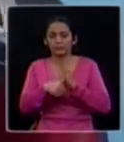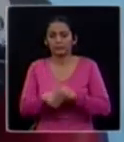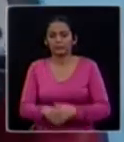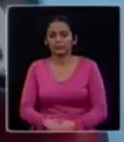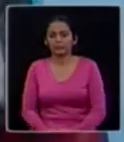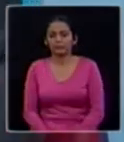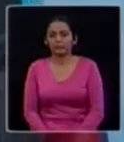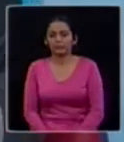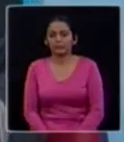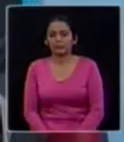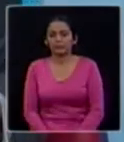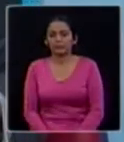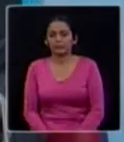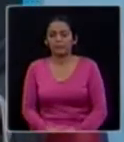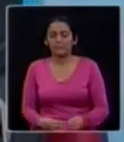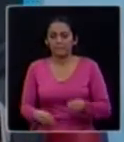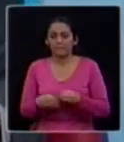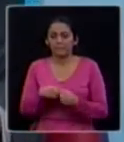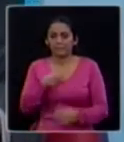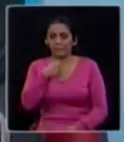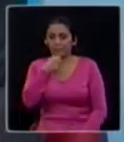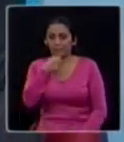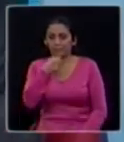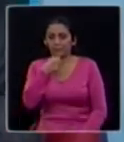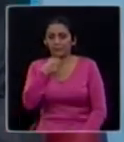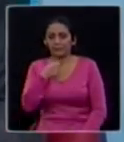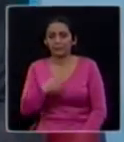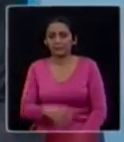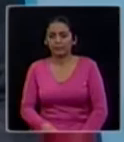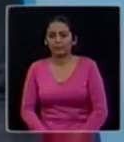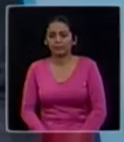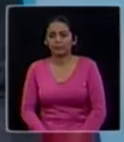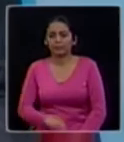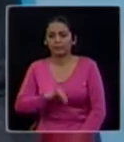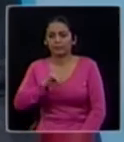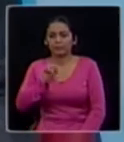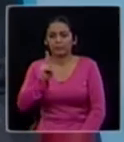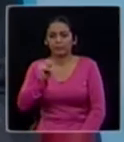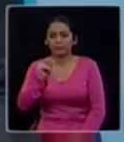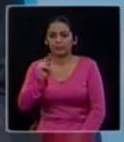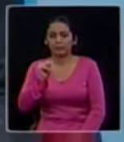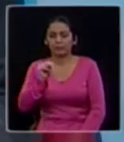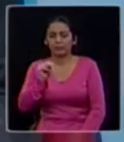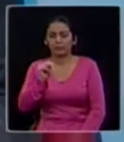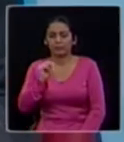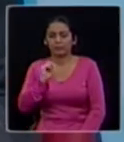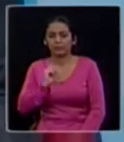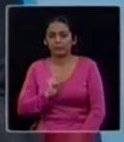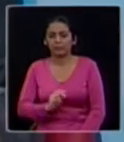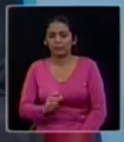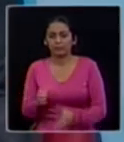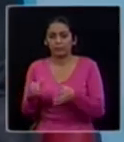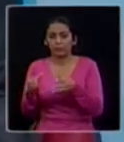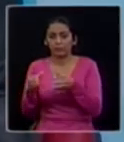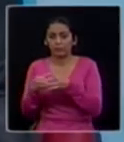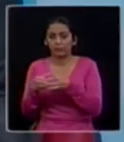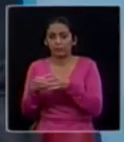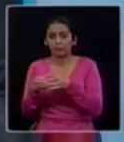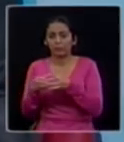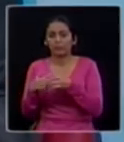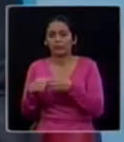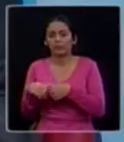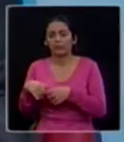Correa, para entrevistar a Juan Pablo Grijalva, gerente general de la Asociación de Ganaderos de la